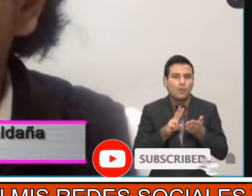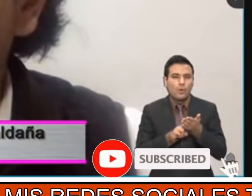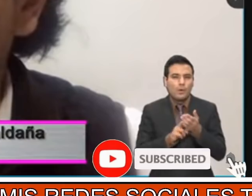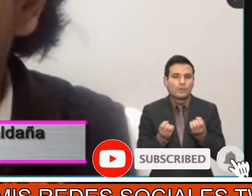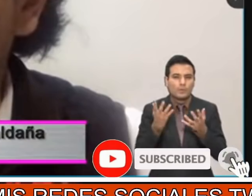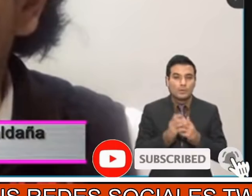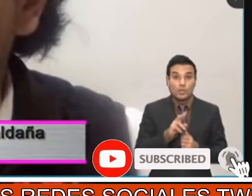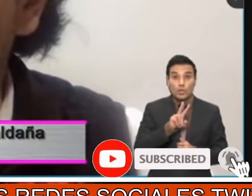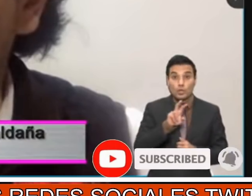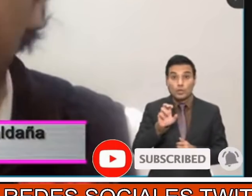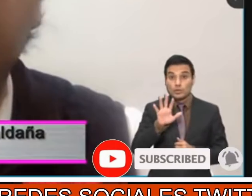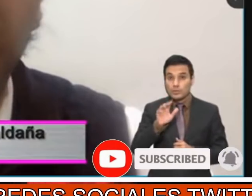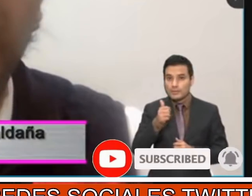fue